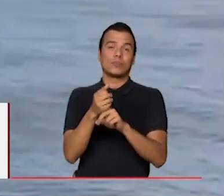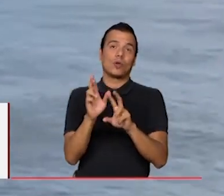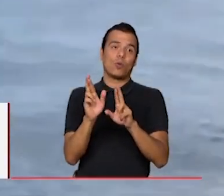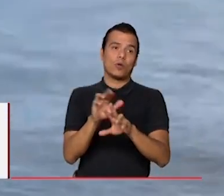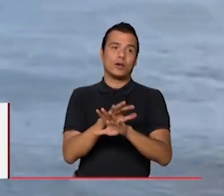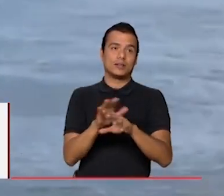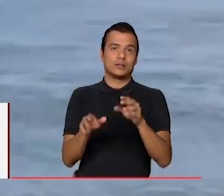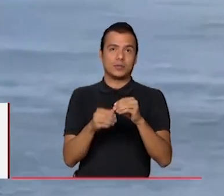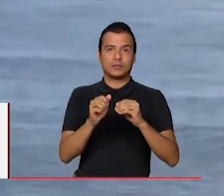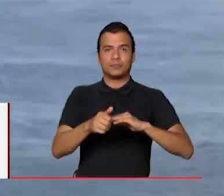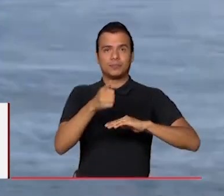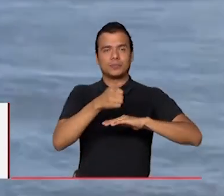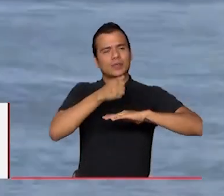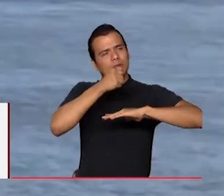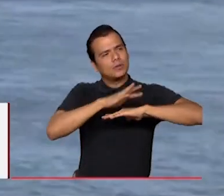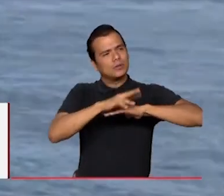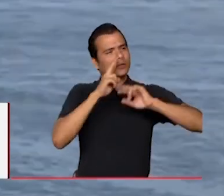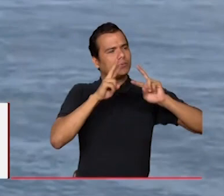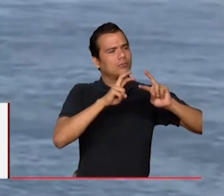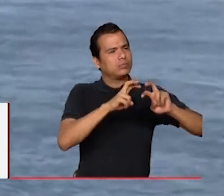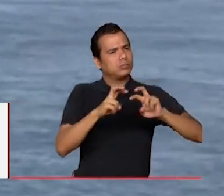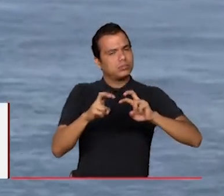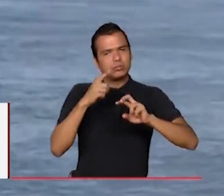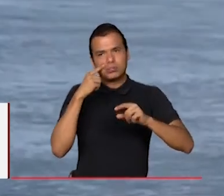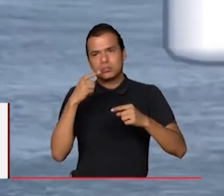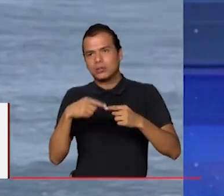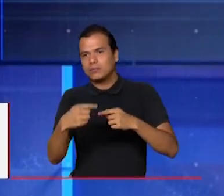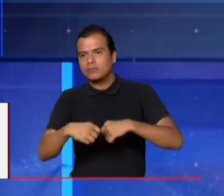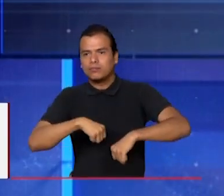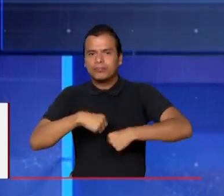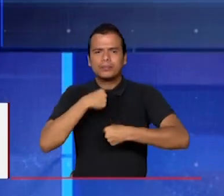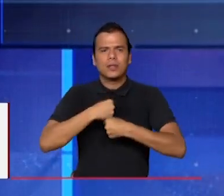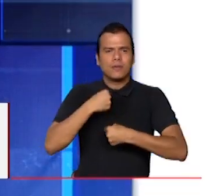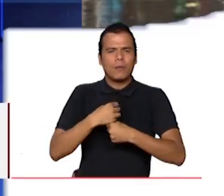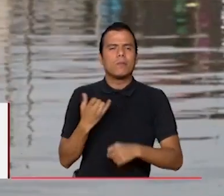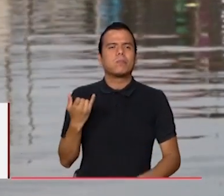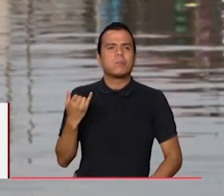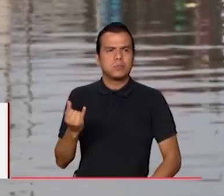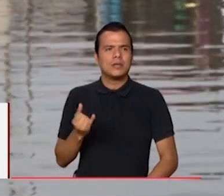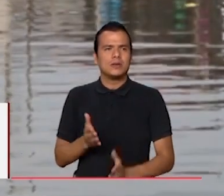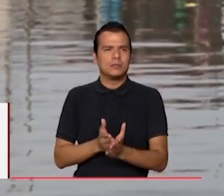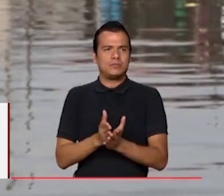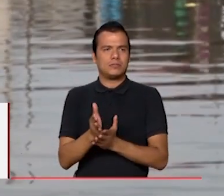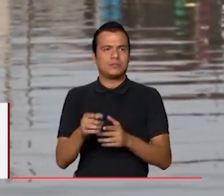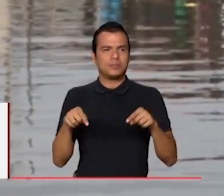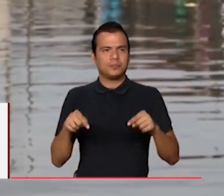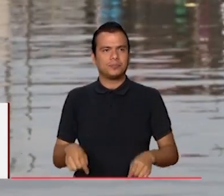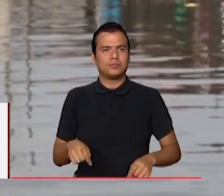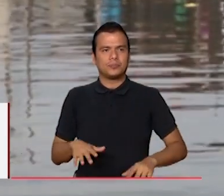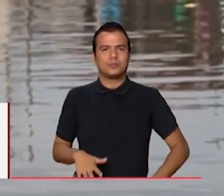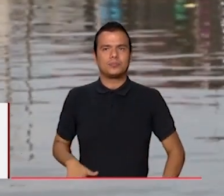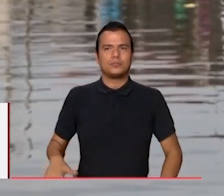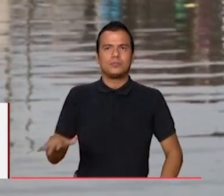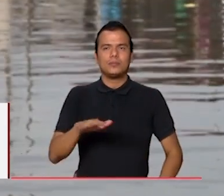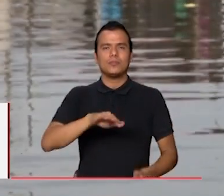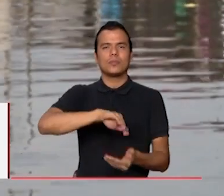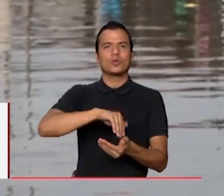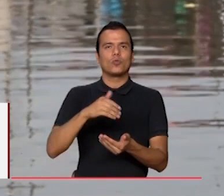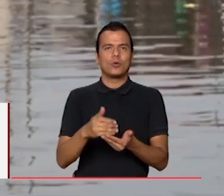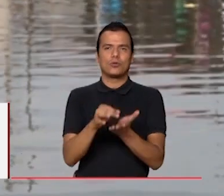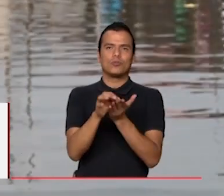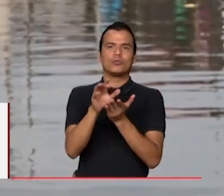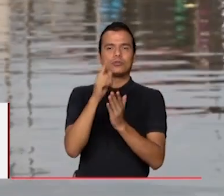se ha establecido un área de 120 millas náuticas para estas labores. Aquí en el caserío de Bajito, Vaquería, están